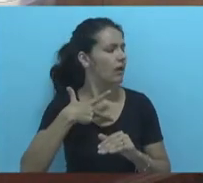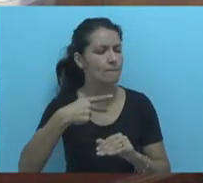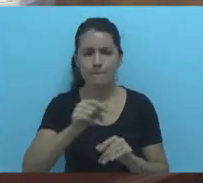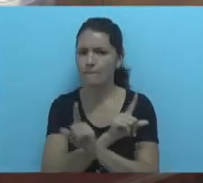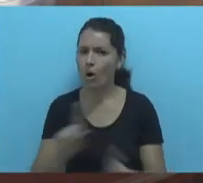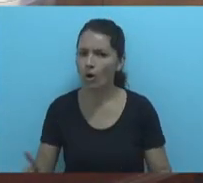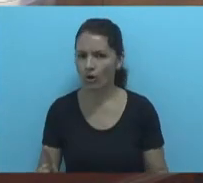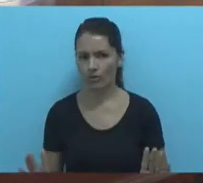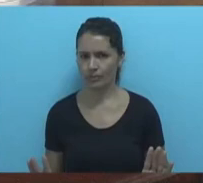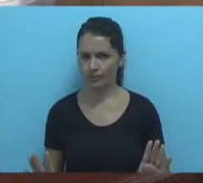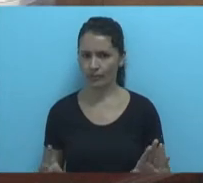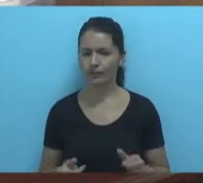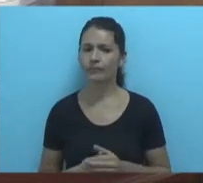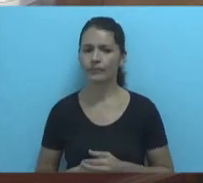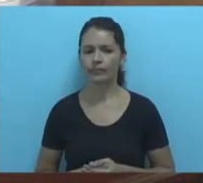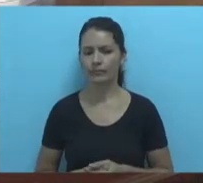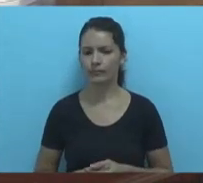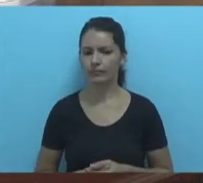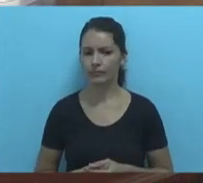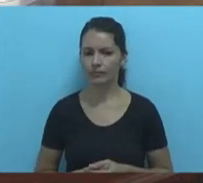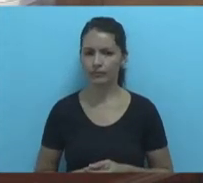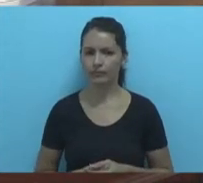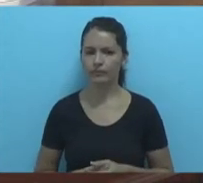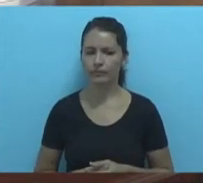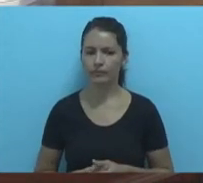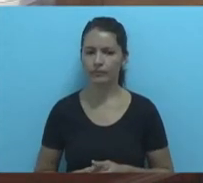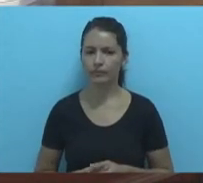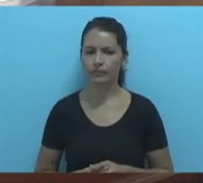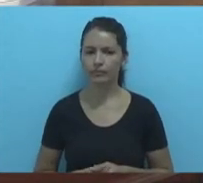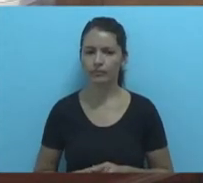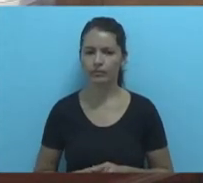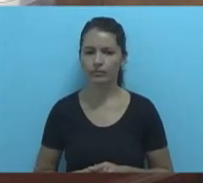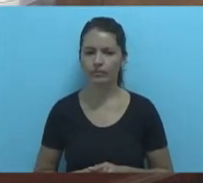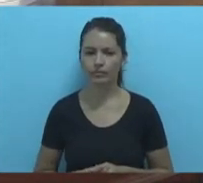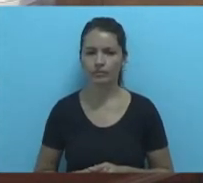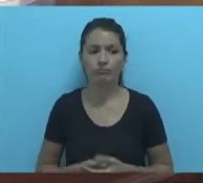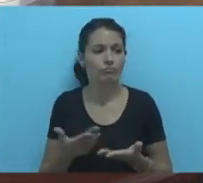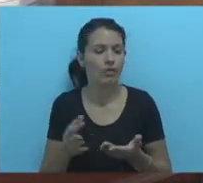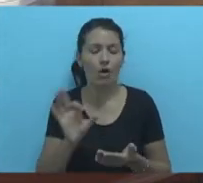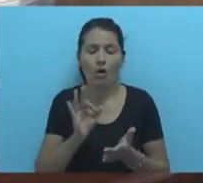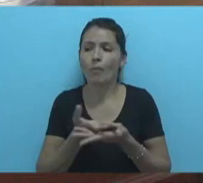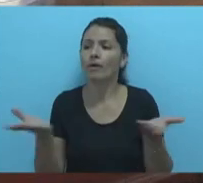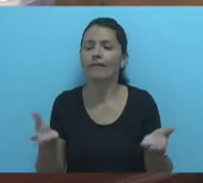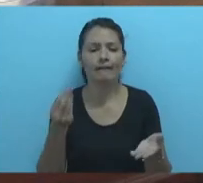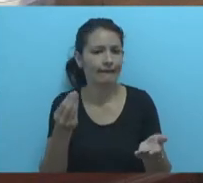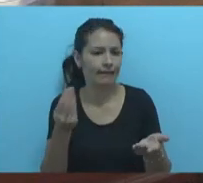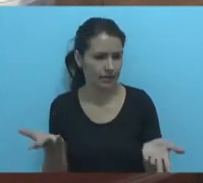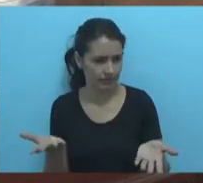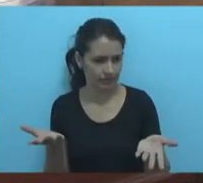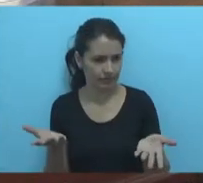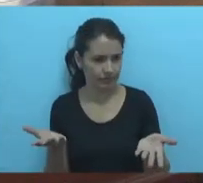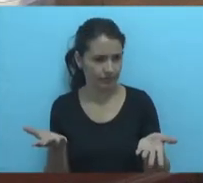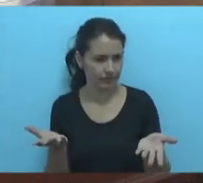eligió para representarla en este recinto. Sino, ¿qué mensaje le estamos dando a la sociedad? ¿Qué mensaje